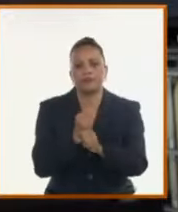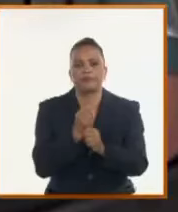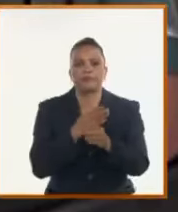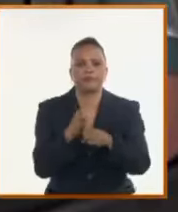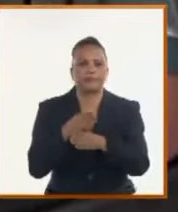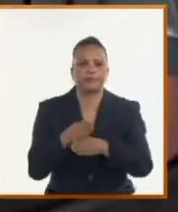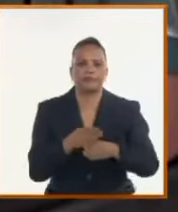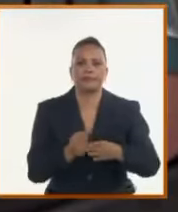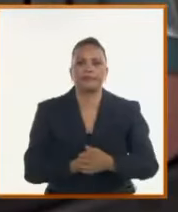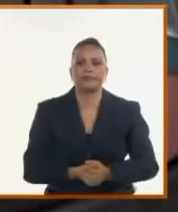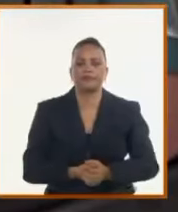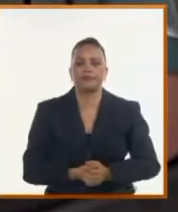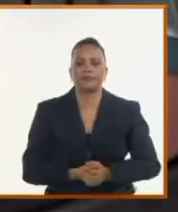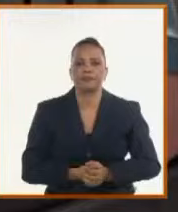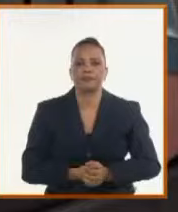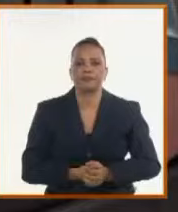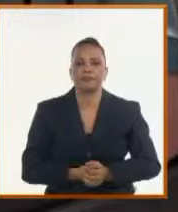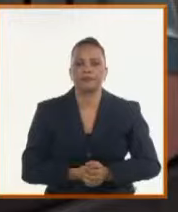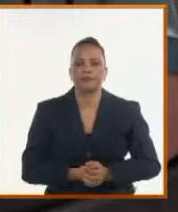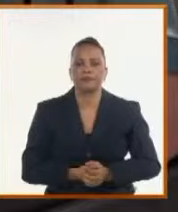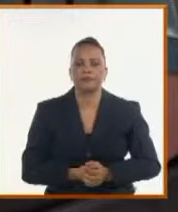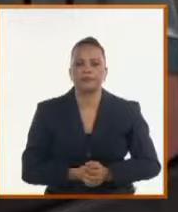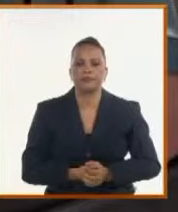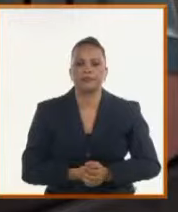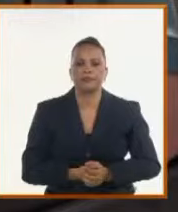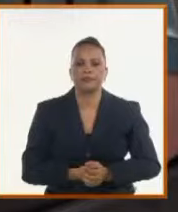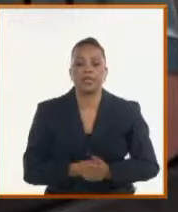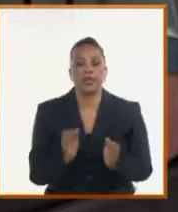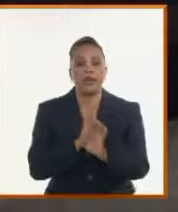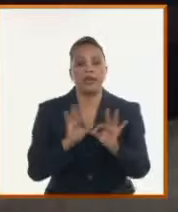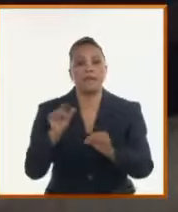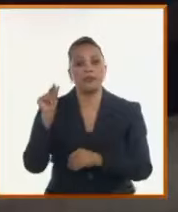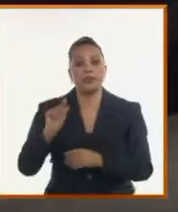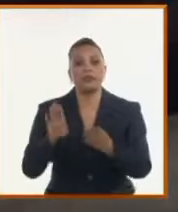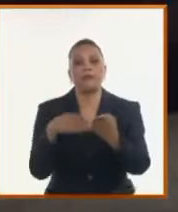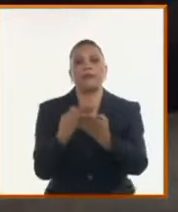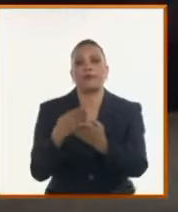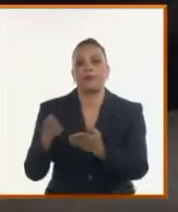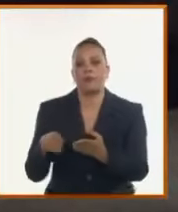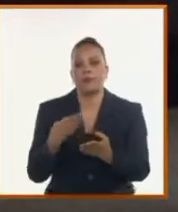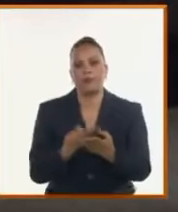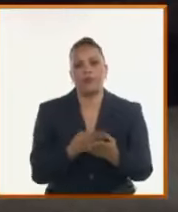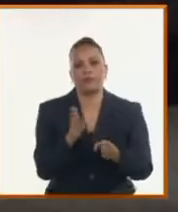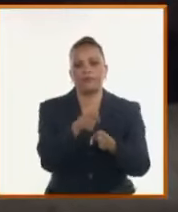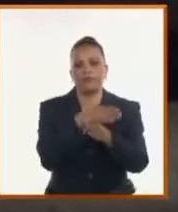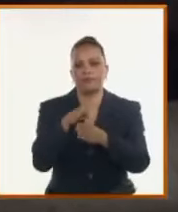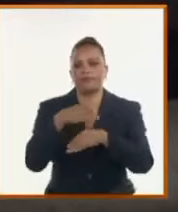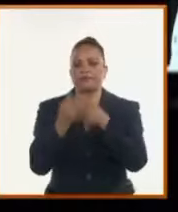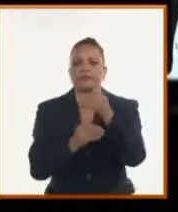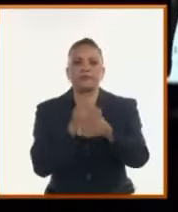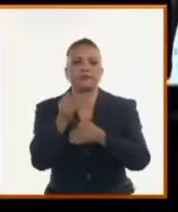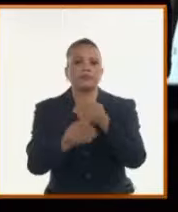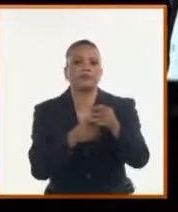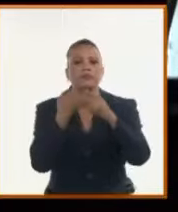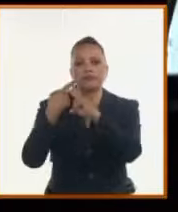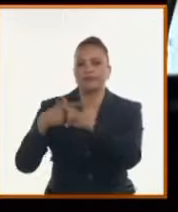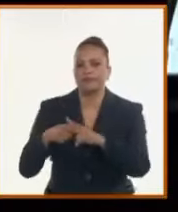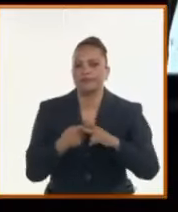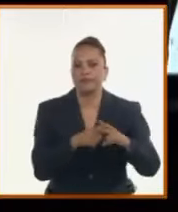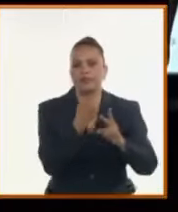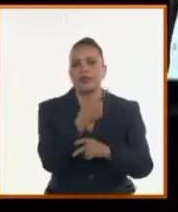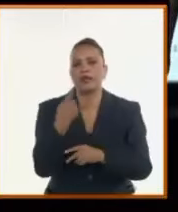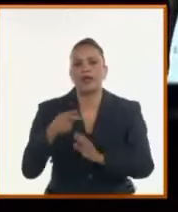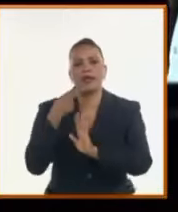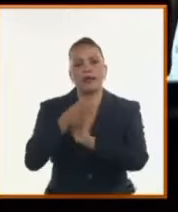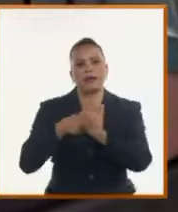locomot los especialistas han propuesto una serie de procedimientos para la la reparación de cada uno